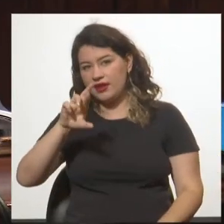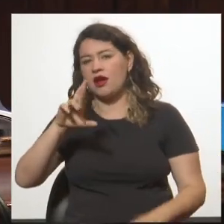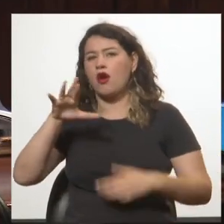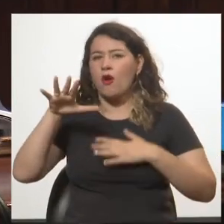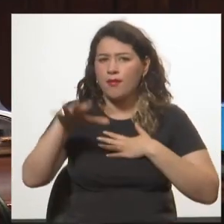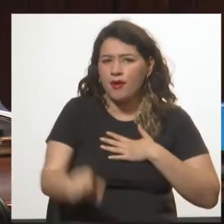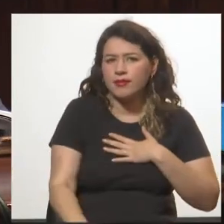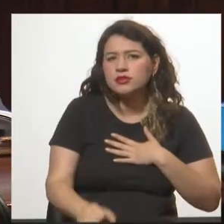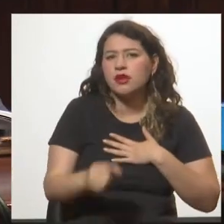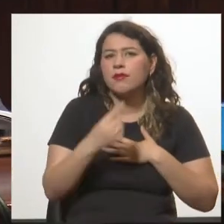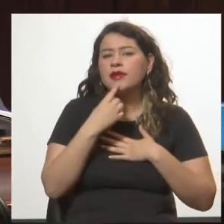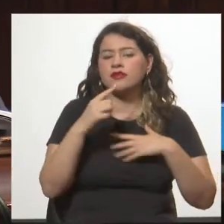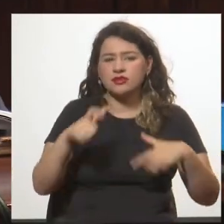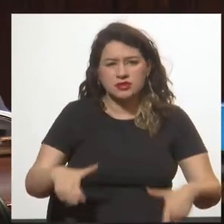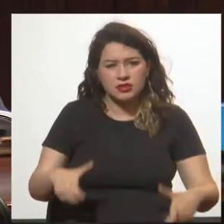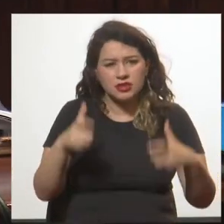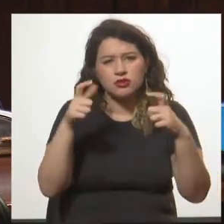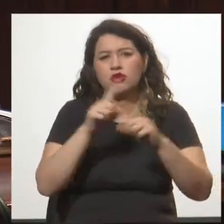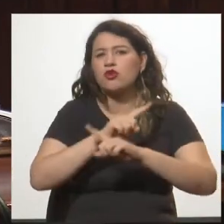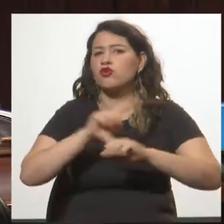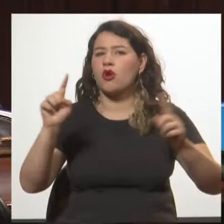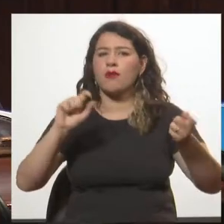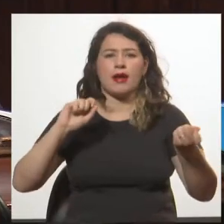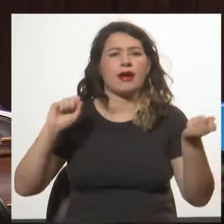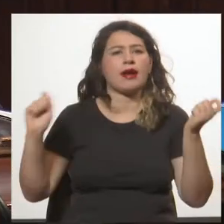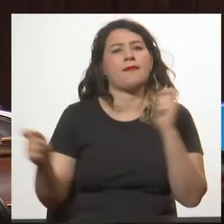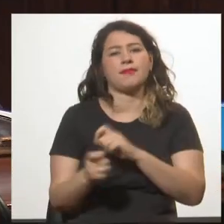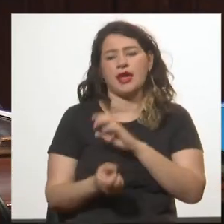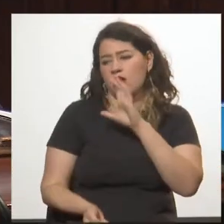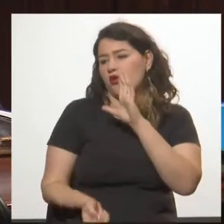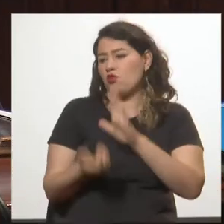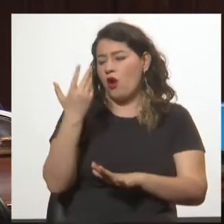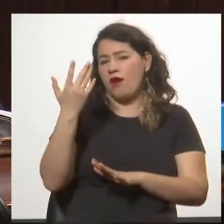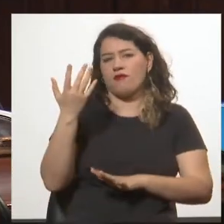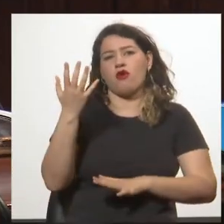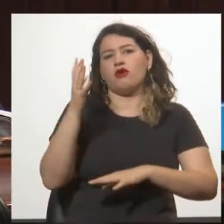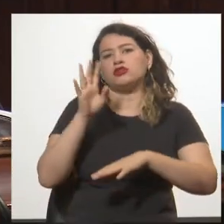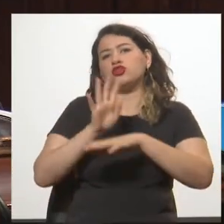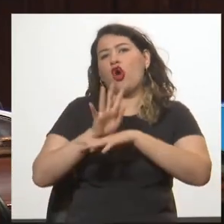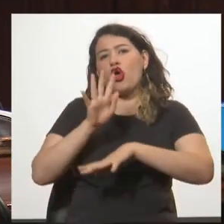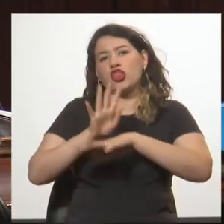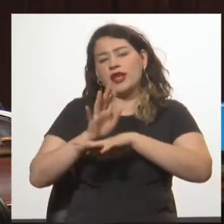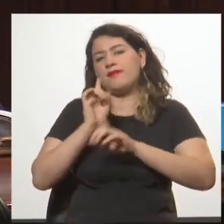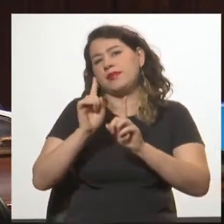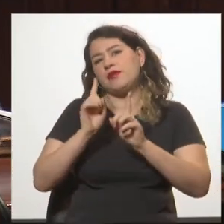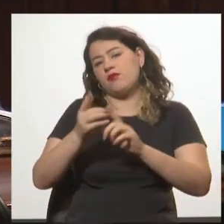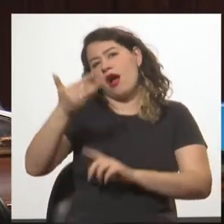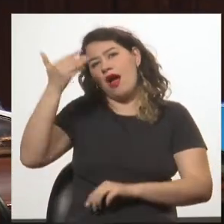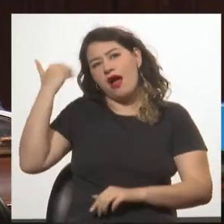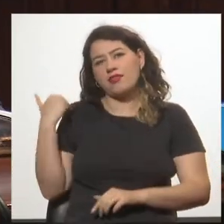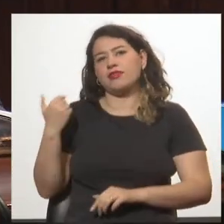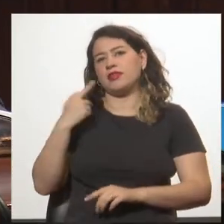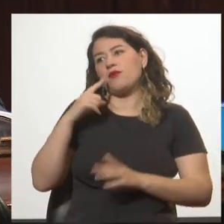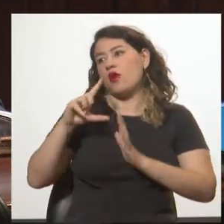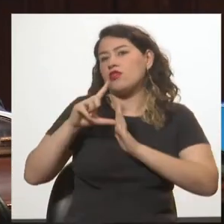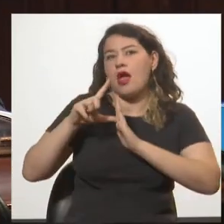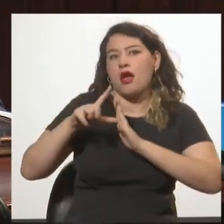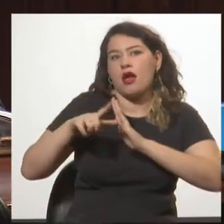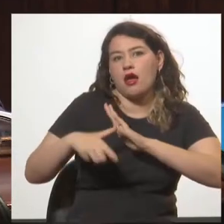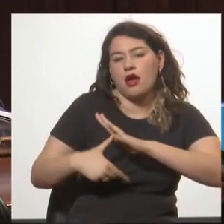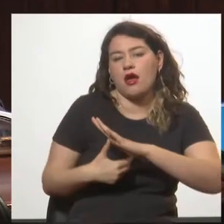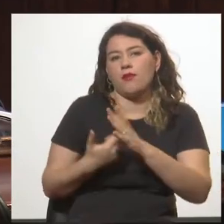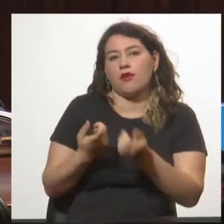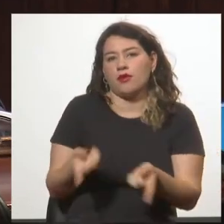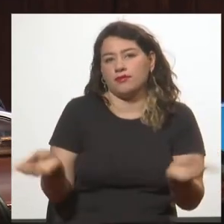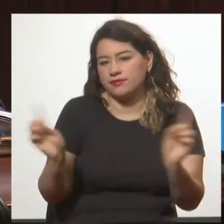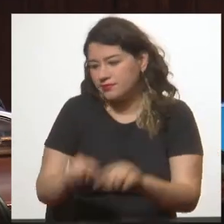político de que el cilindro no se iba a transformar en un nuevo sobre aludiendo a los tiempos en que demoró en ser